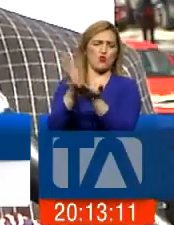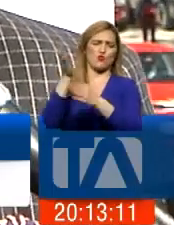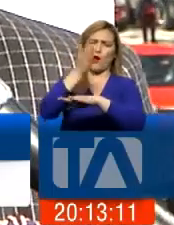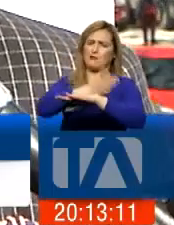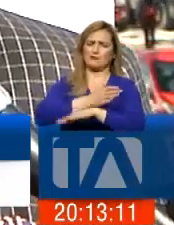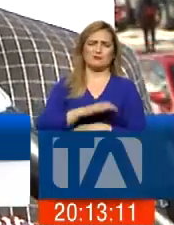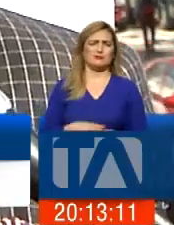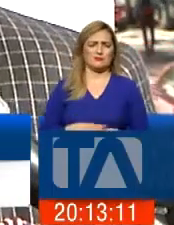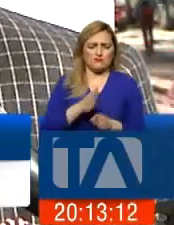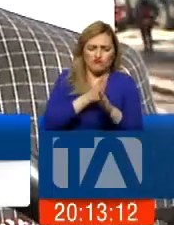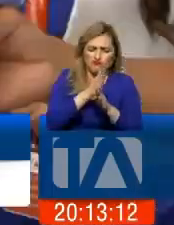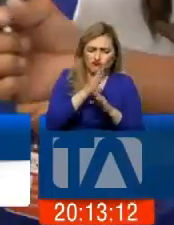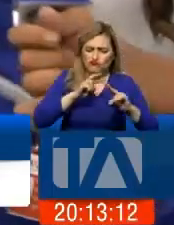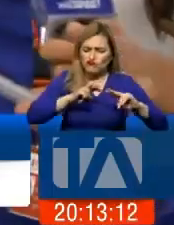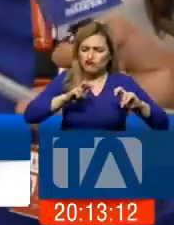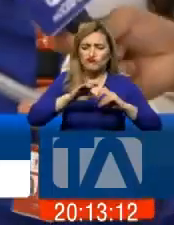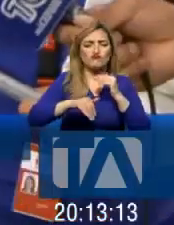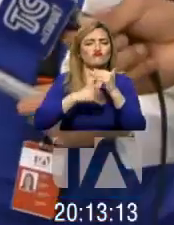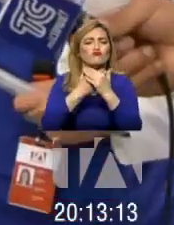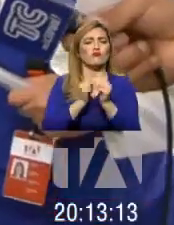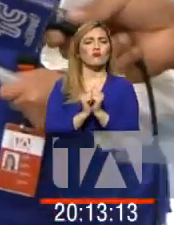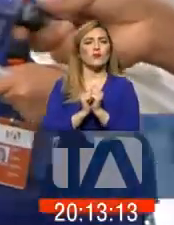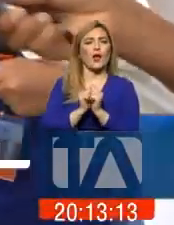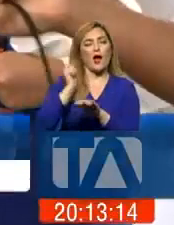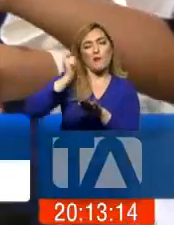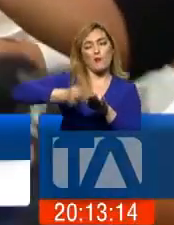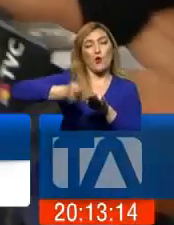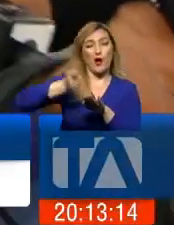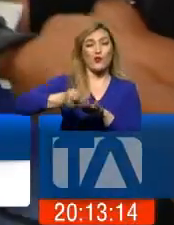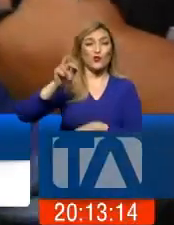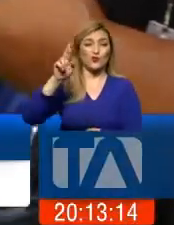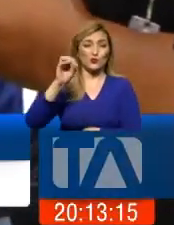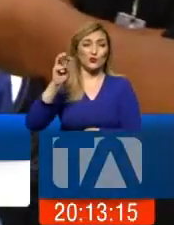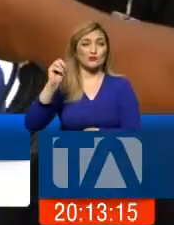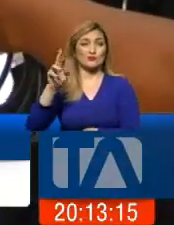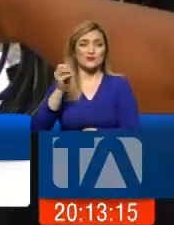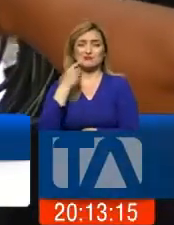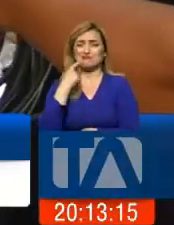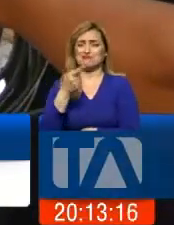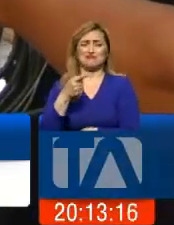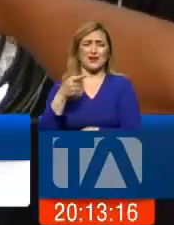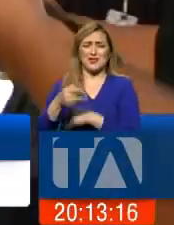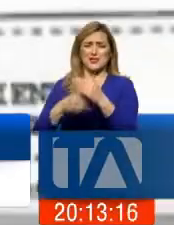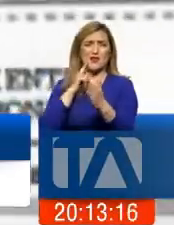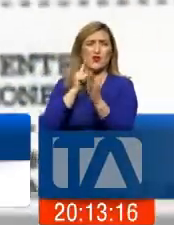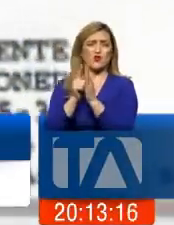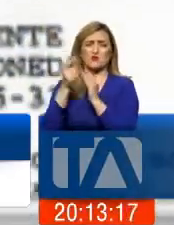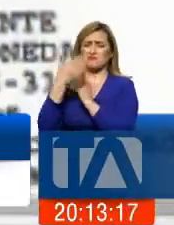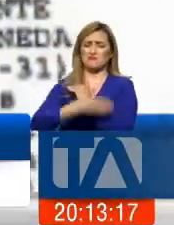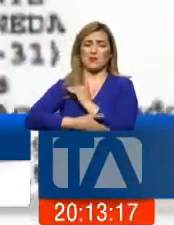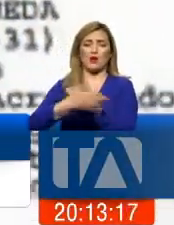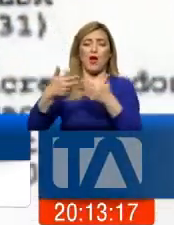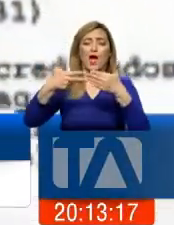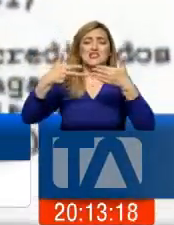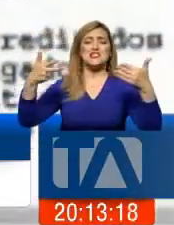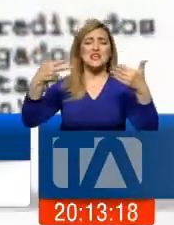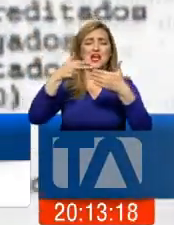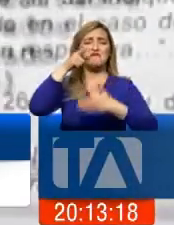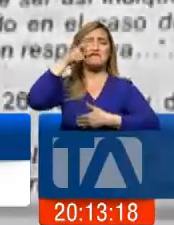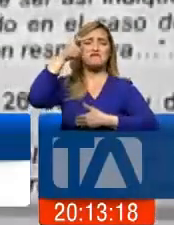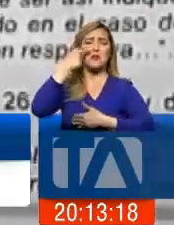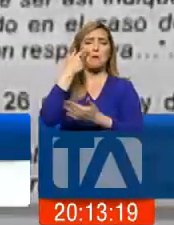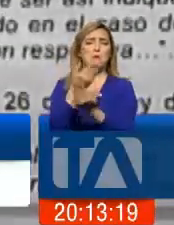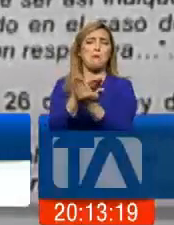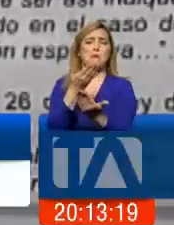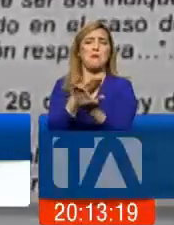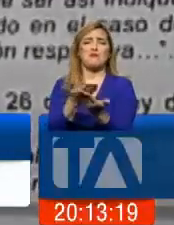los peritajes de cadena de mando. El abogado de Pablo Romero insistió en la prescripción del delito y dijo que los cheques con los que cuenta Fiscalía como elemento